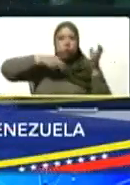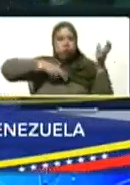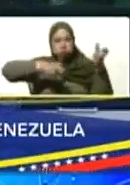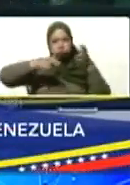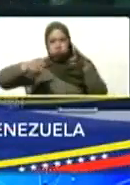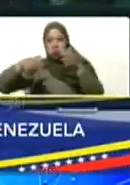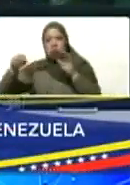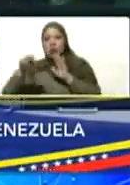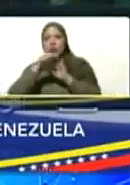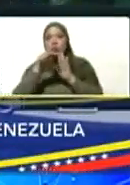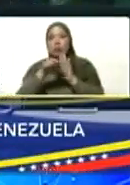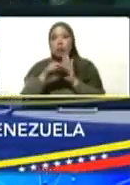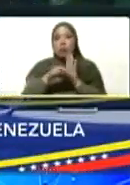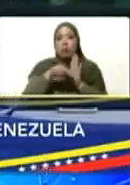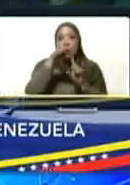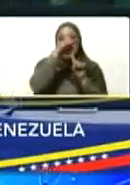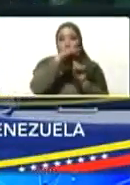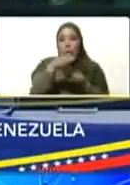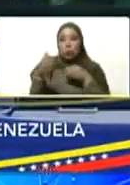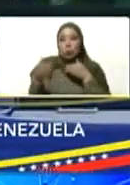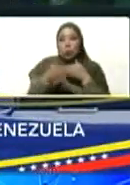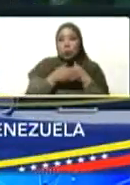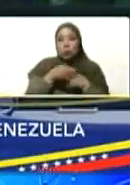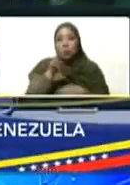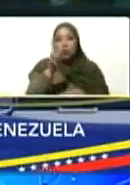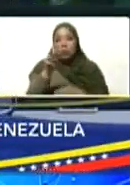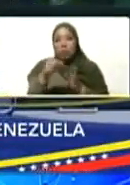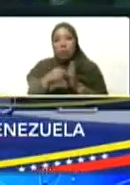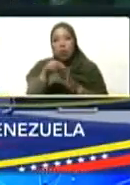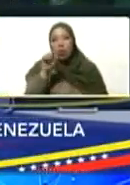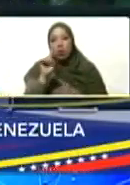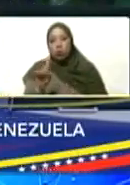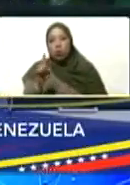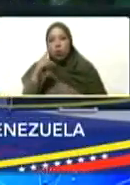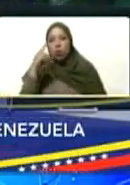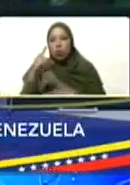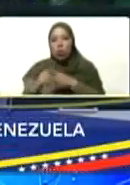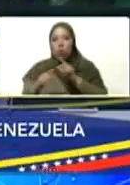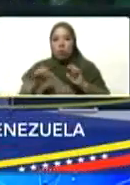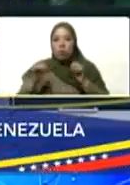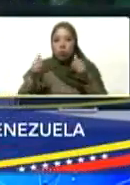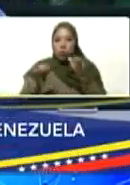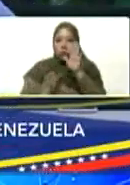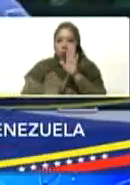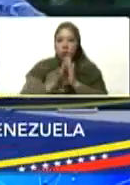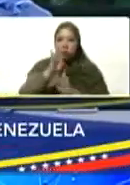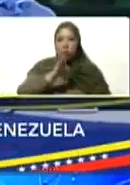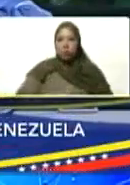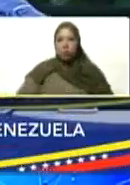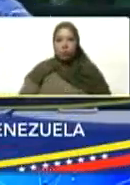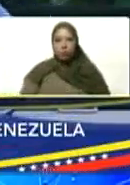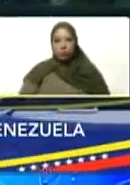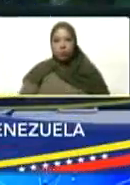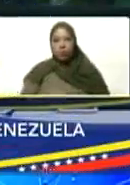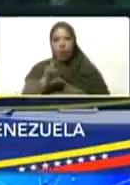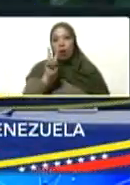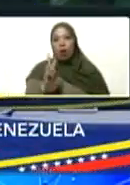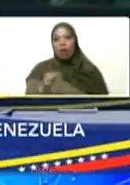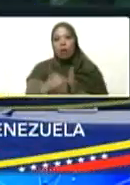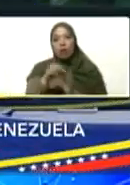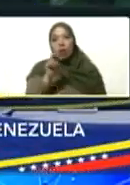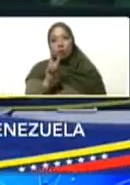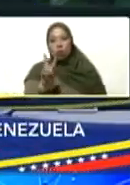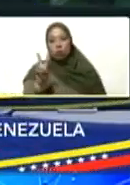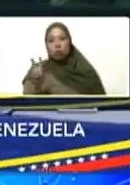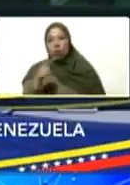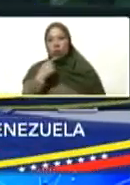sanciones. Año 21, comenzó el renacimiento. Año 22, el reverdecer. Y